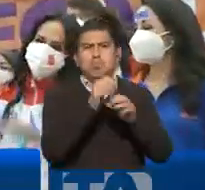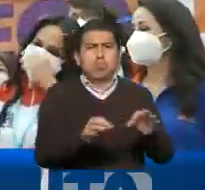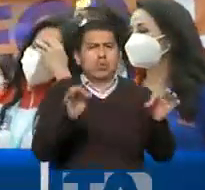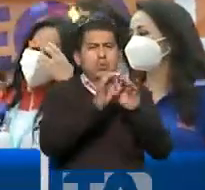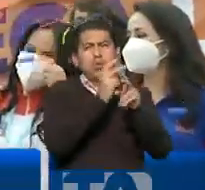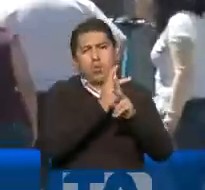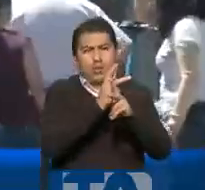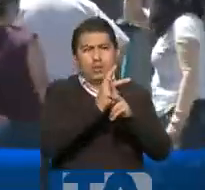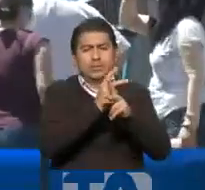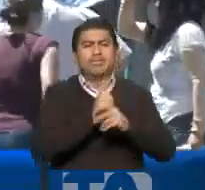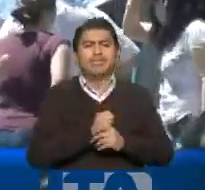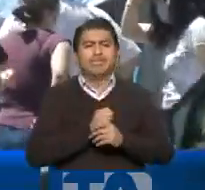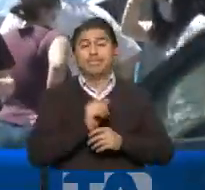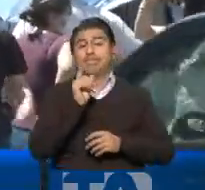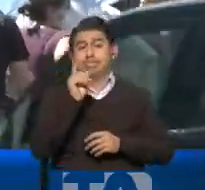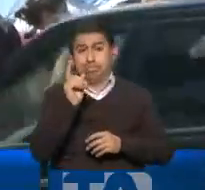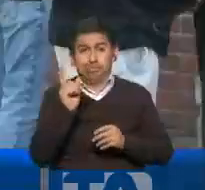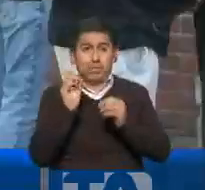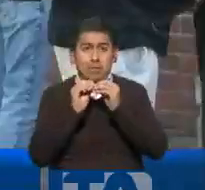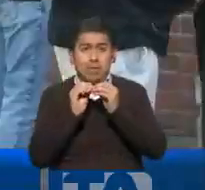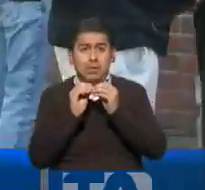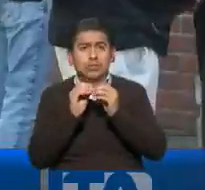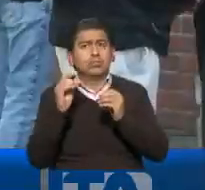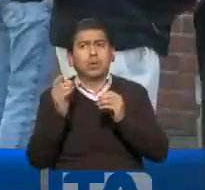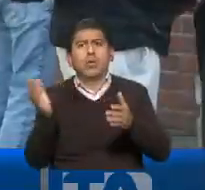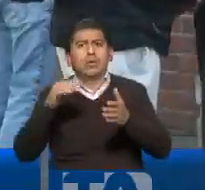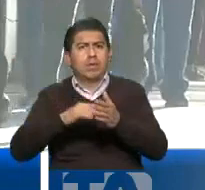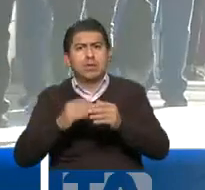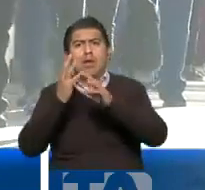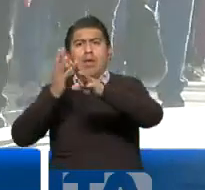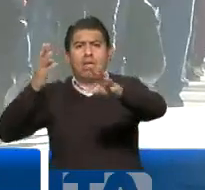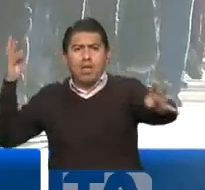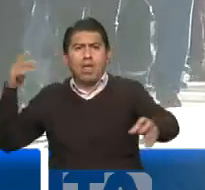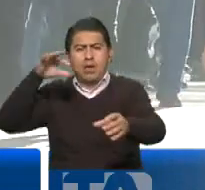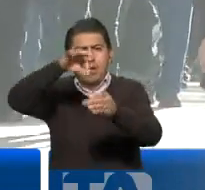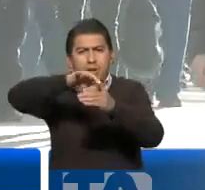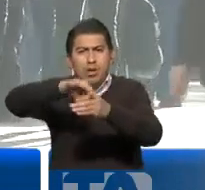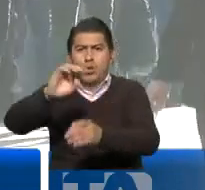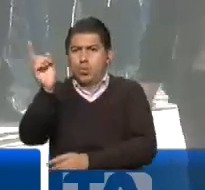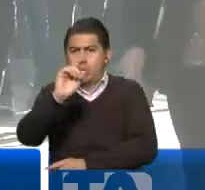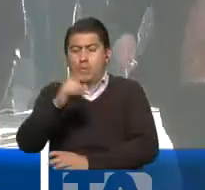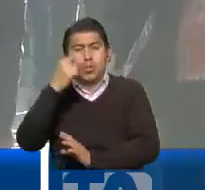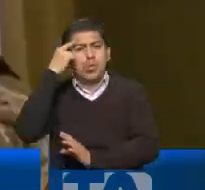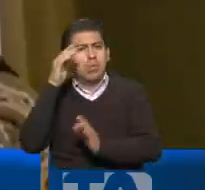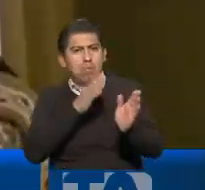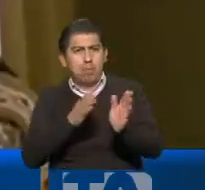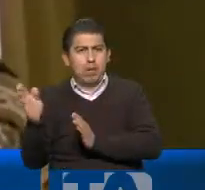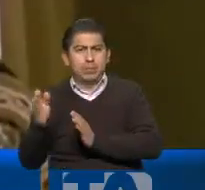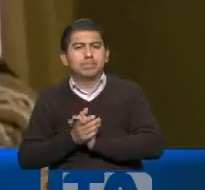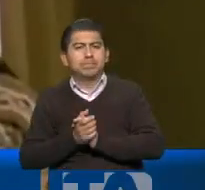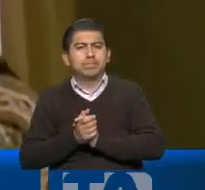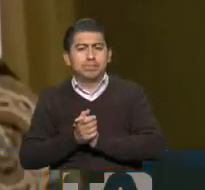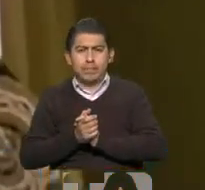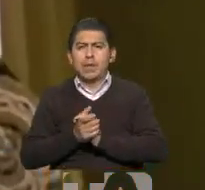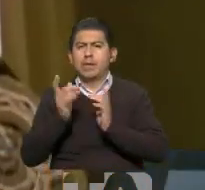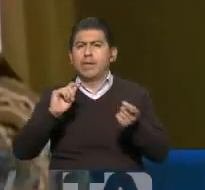de bioseguridad. Y también trabajan para garantizar que no se repitan las largas colas en los recintos electorales de la primera vuelta. Vamos a cambiar